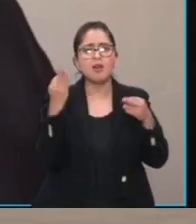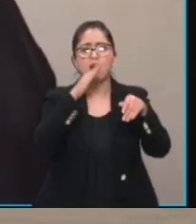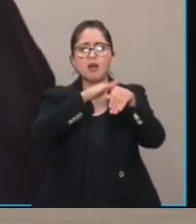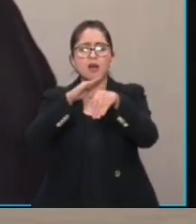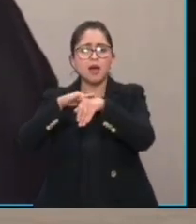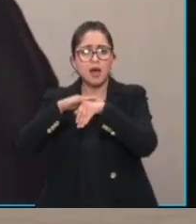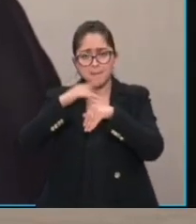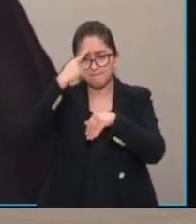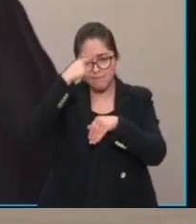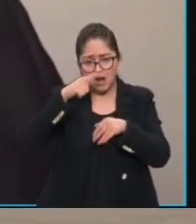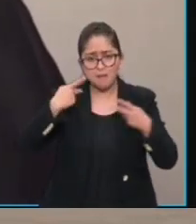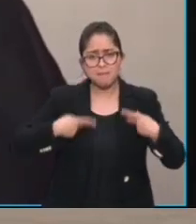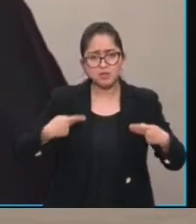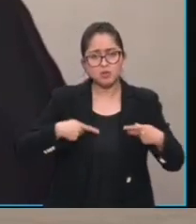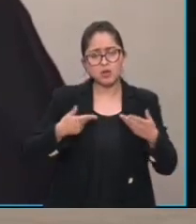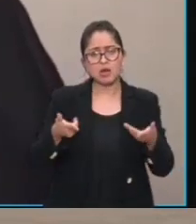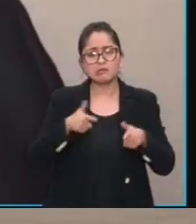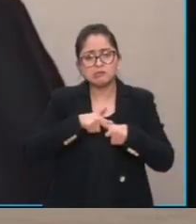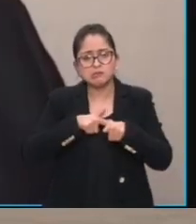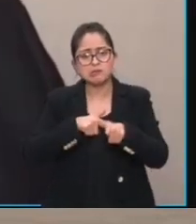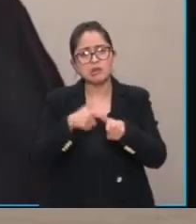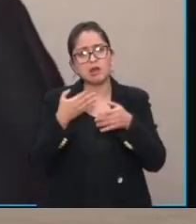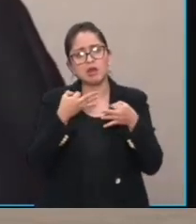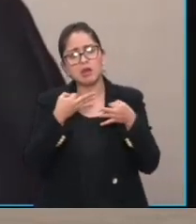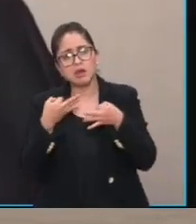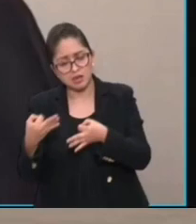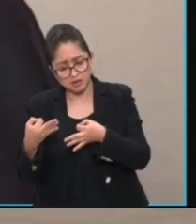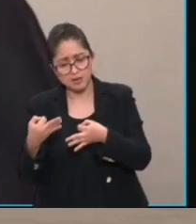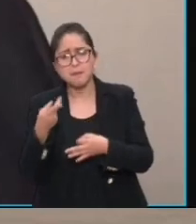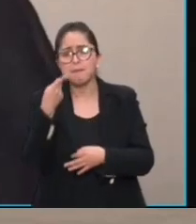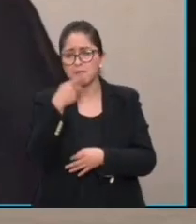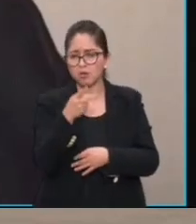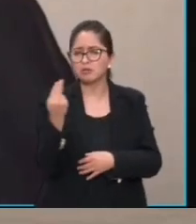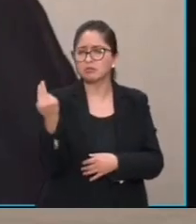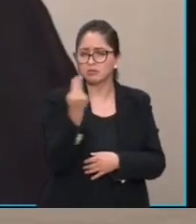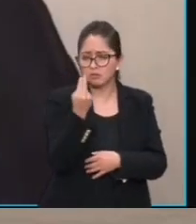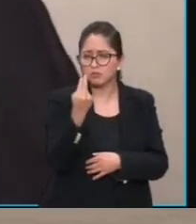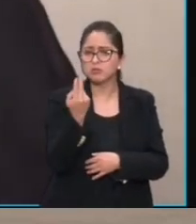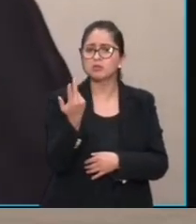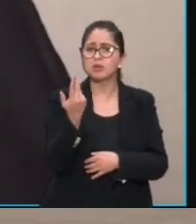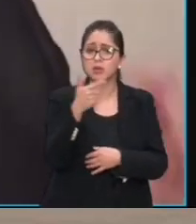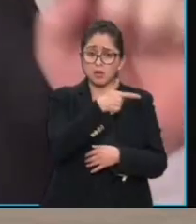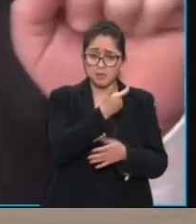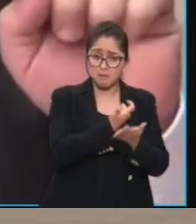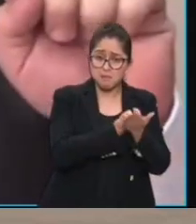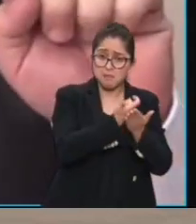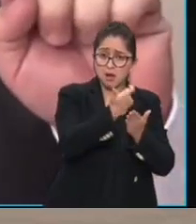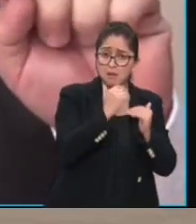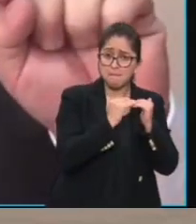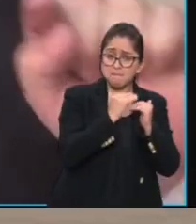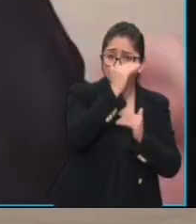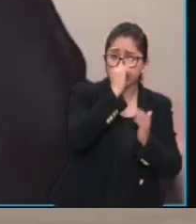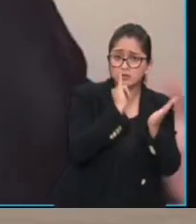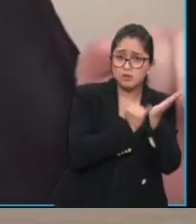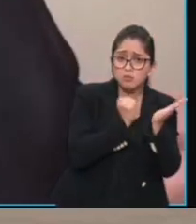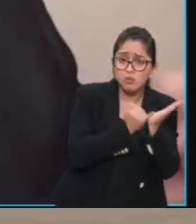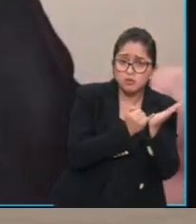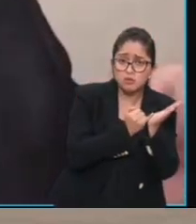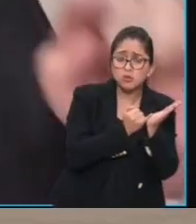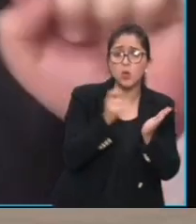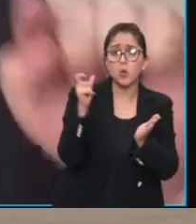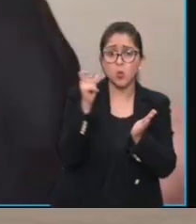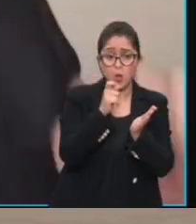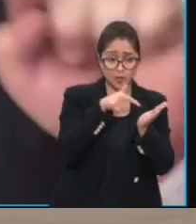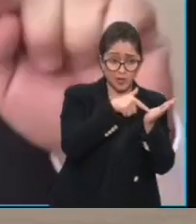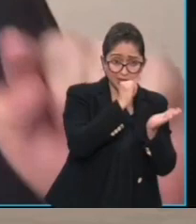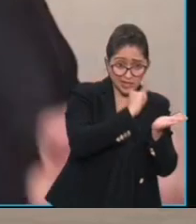fomente esto y, por supuesto, la revisión puntual y clara de que si hay aumento de impuestos, lo recaudado en